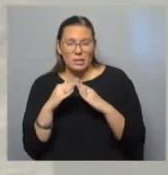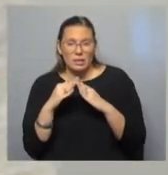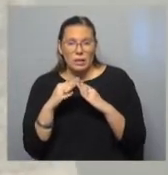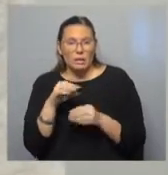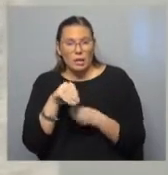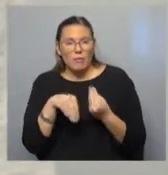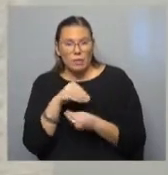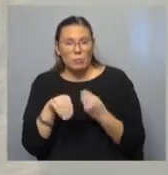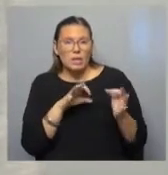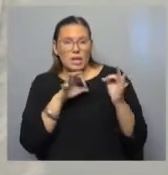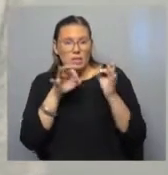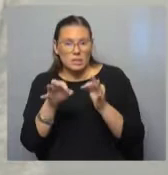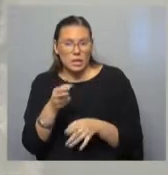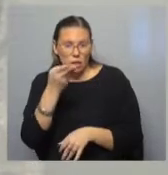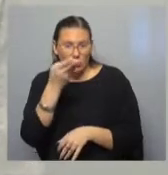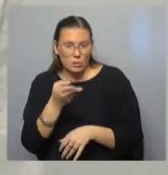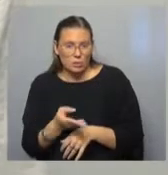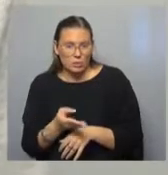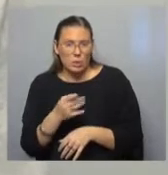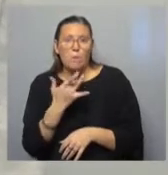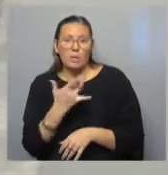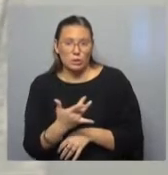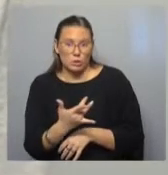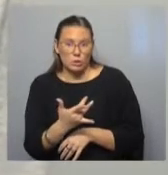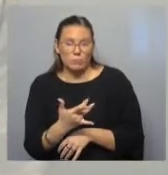esta familia a la que llega este ser llamado Preciosa.